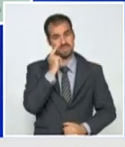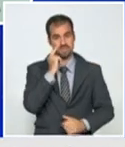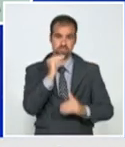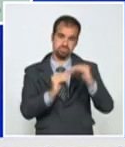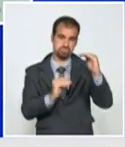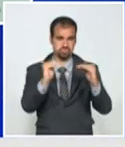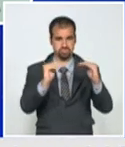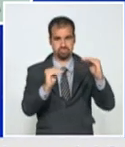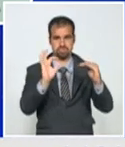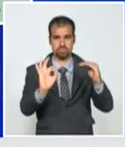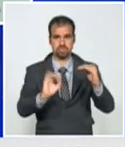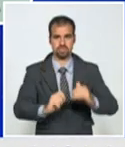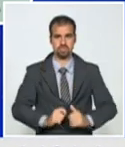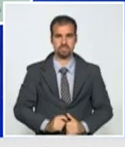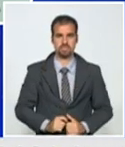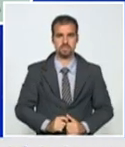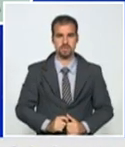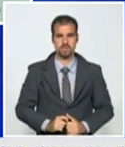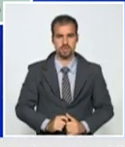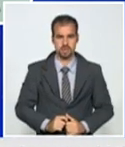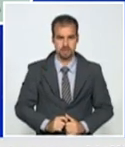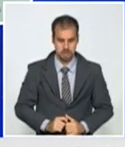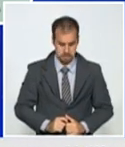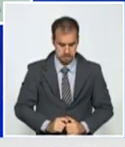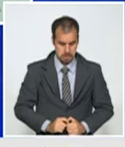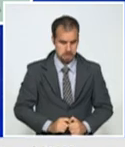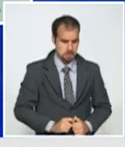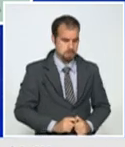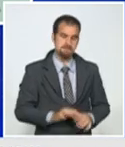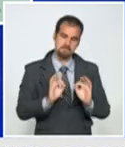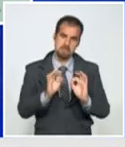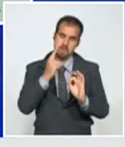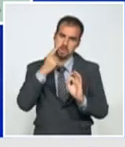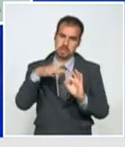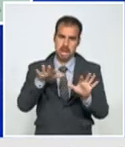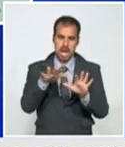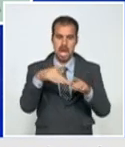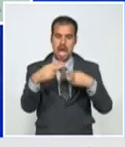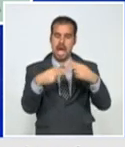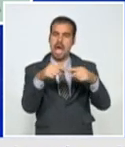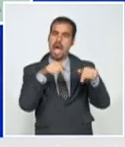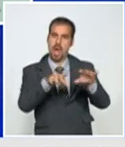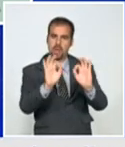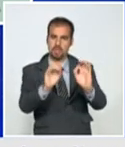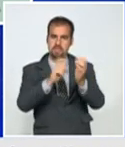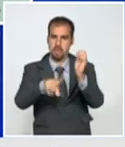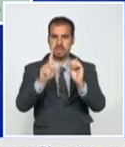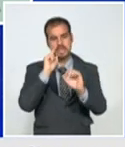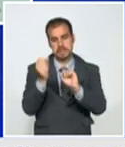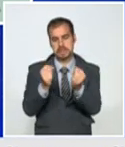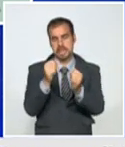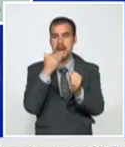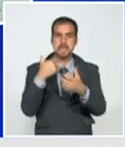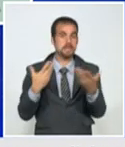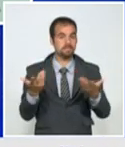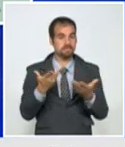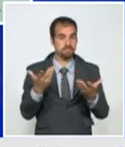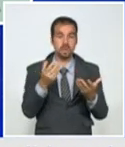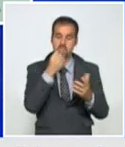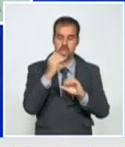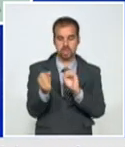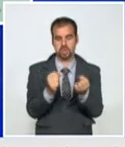medidas bien apretadas como se ha hecho aquí en esta provincia para que realmente esta transmisión se